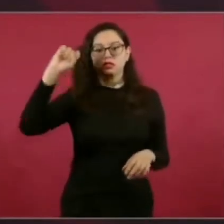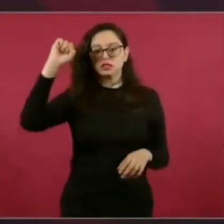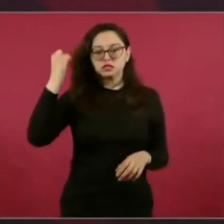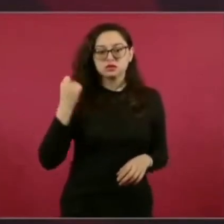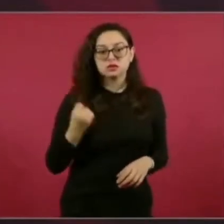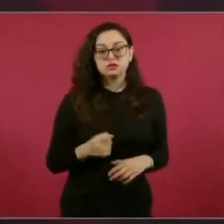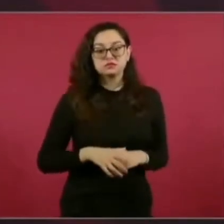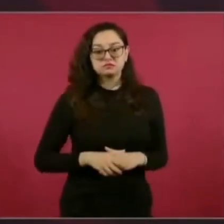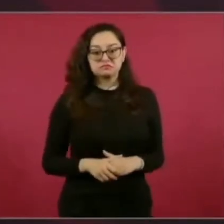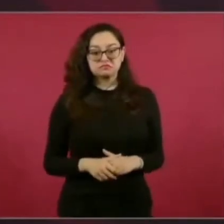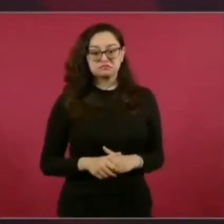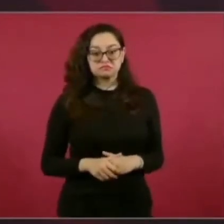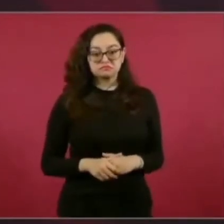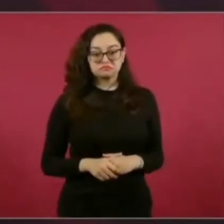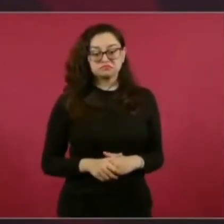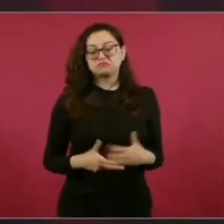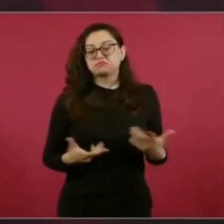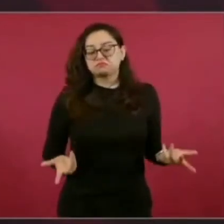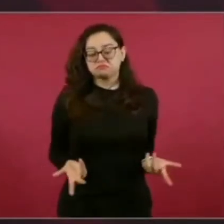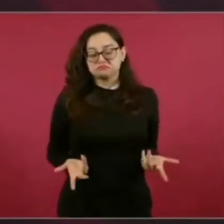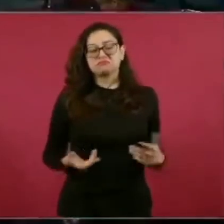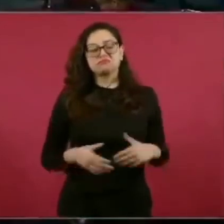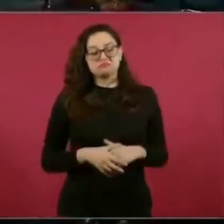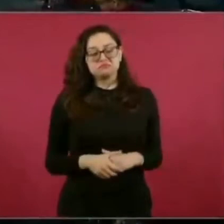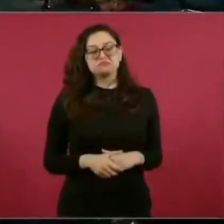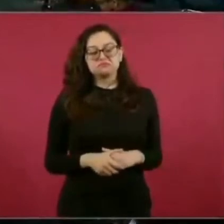porque pues es como el tema de Zedillo,